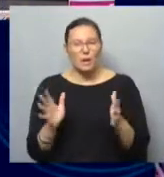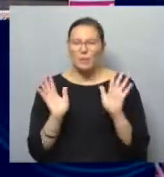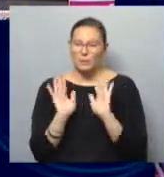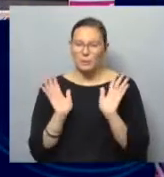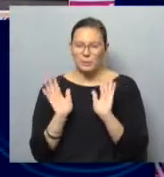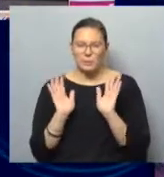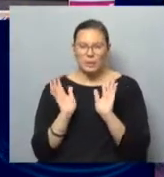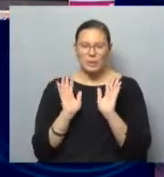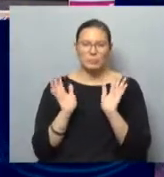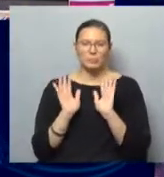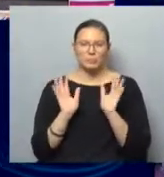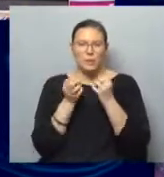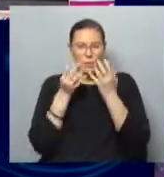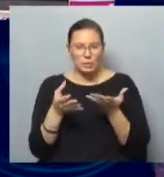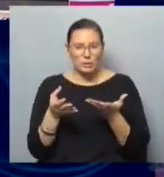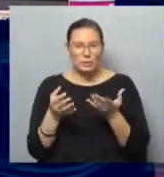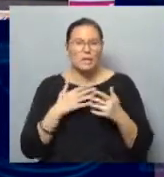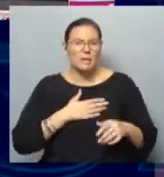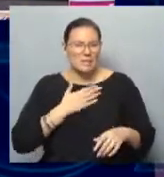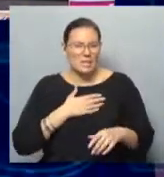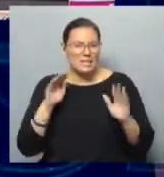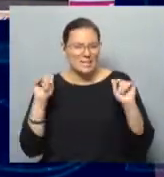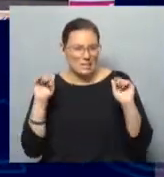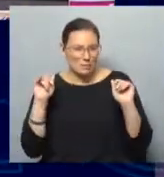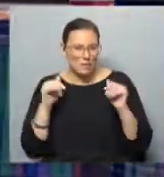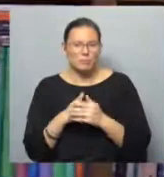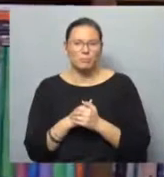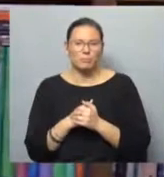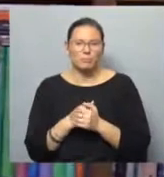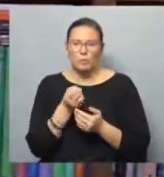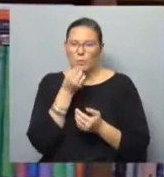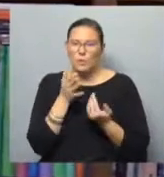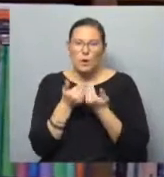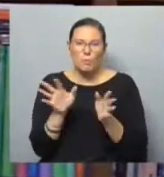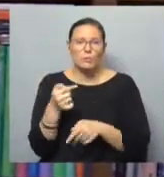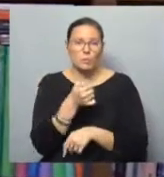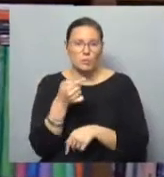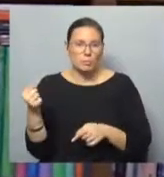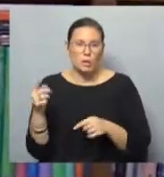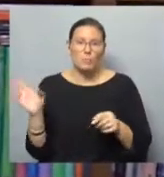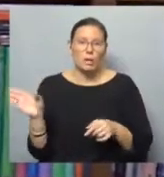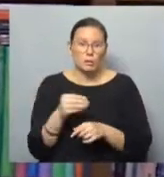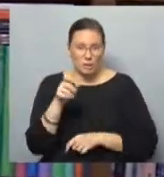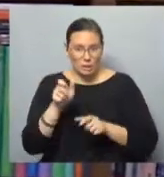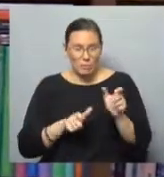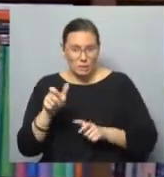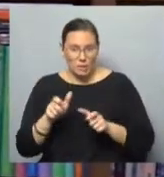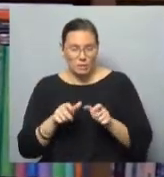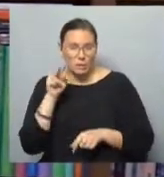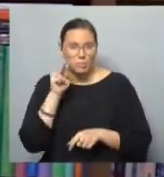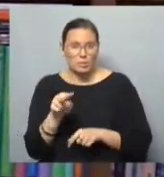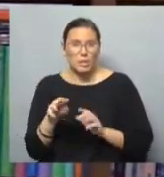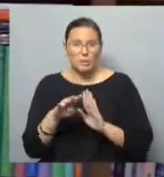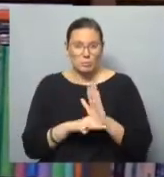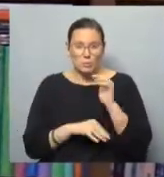Hola, hola. ¿Cómo andan? Bueno, qué placer saludarles. Buen comienzo de semana para todos y todas quienes